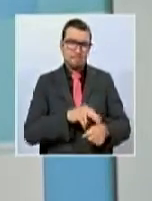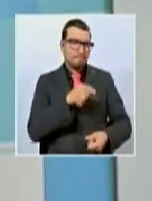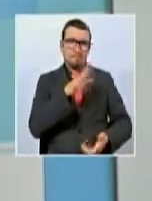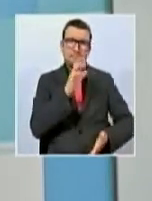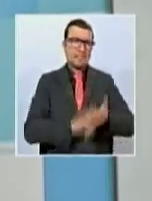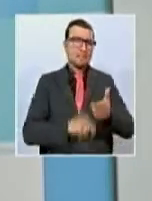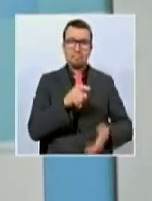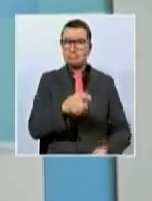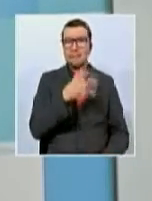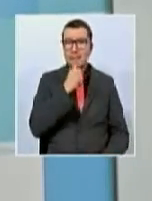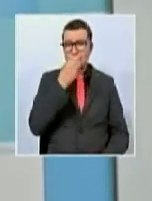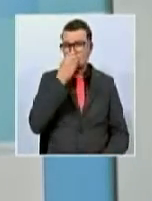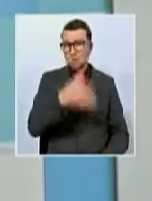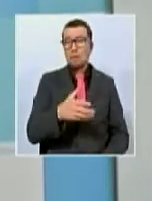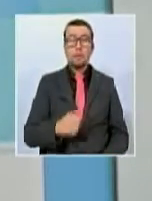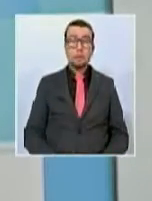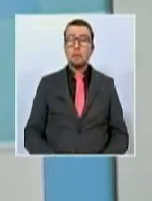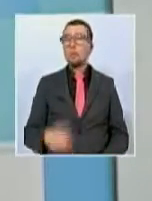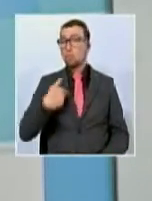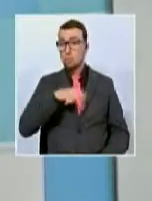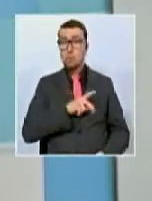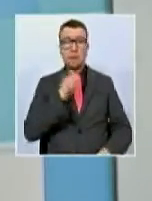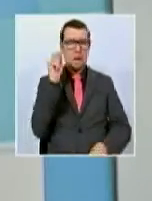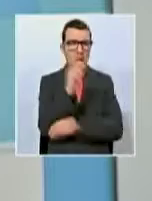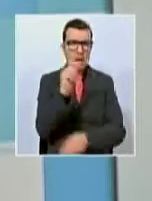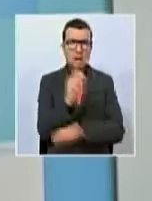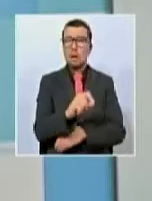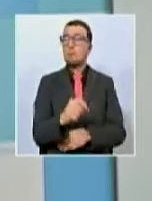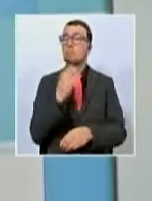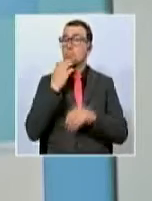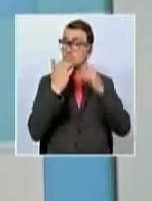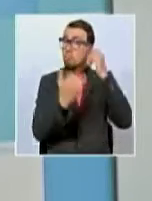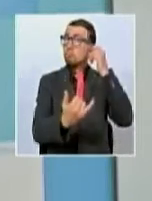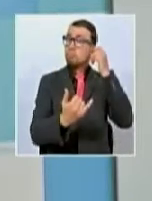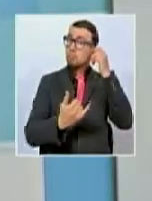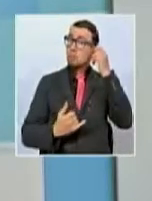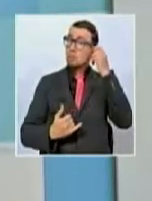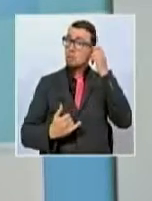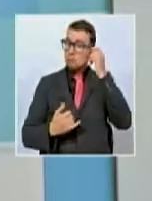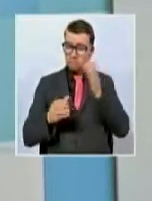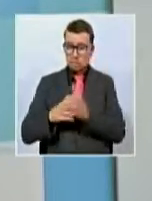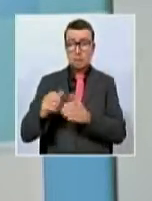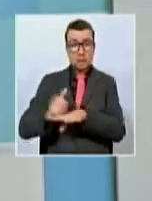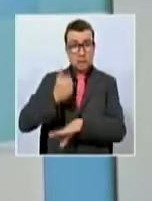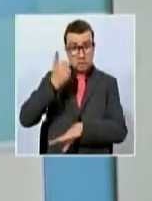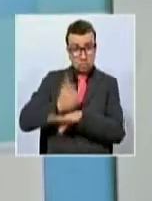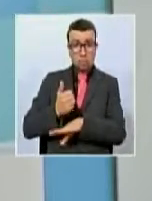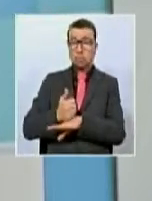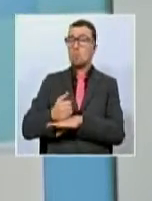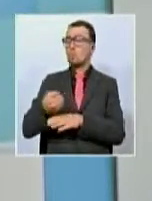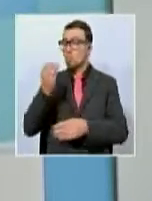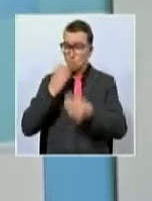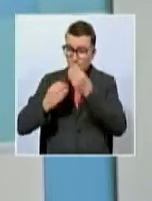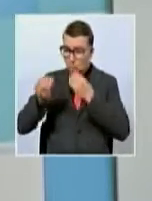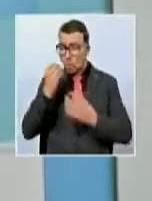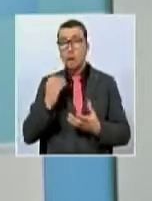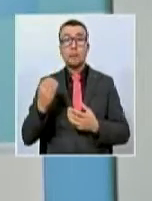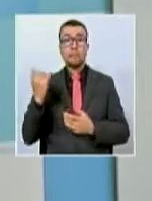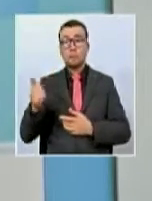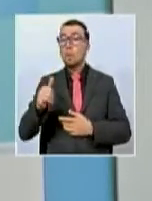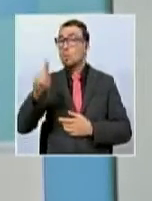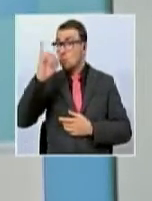lamentablemente hemos criticado mucho que la Dirección de Alimentos y de Bebidas, que tiene el IBIMA,